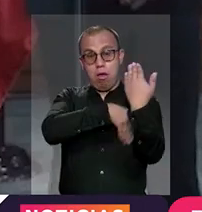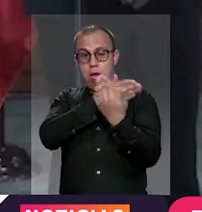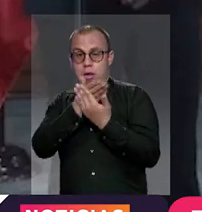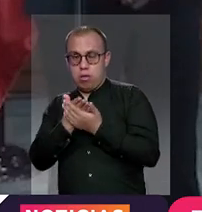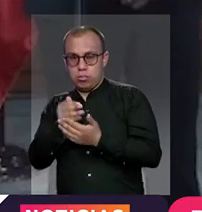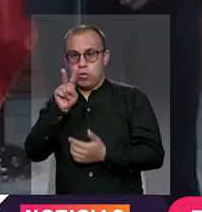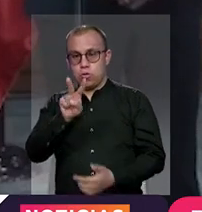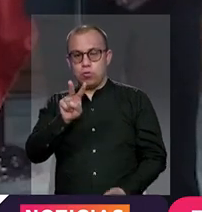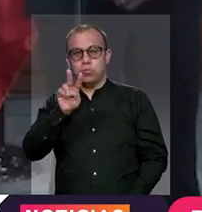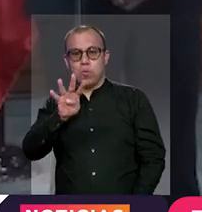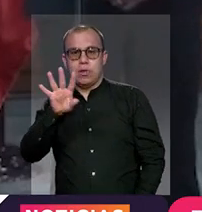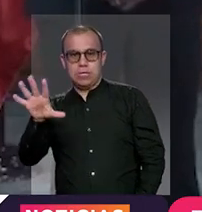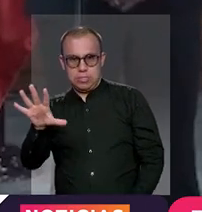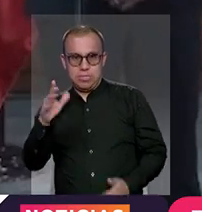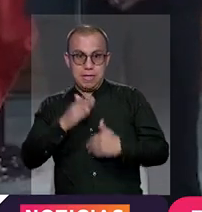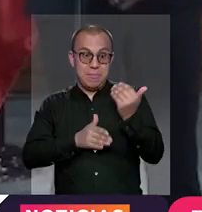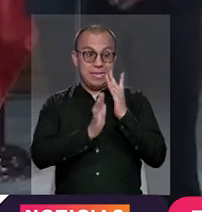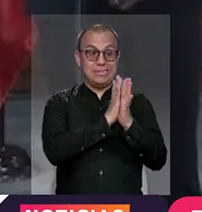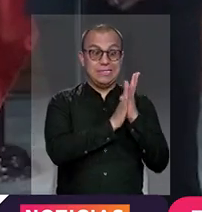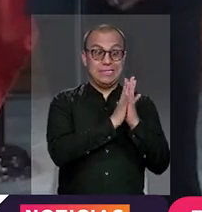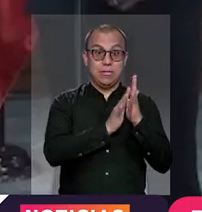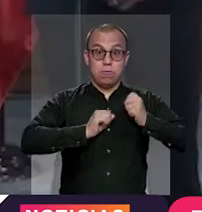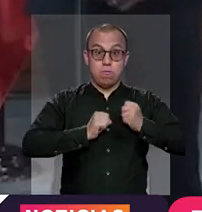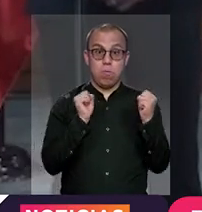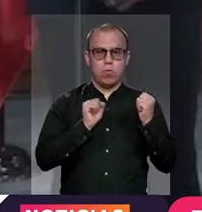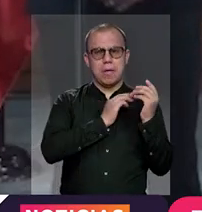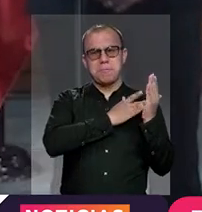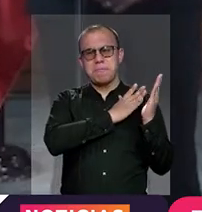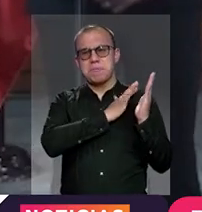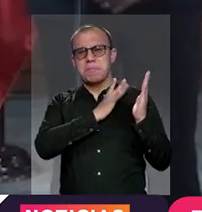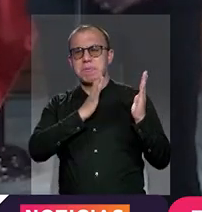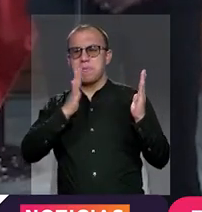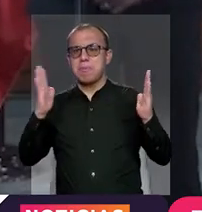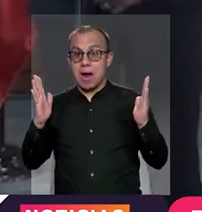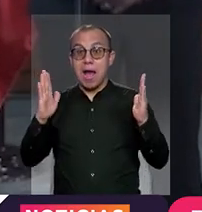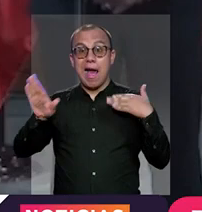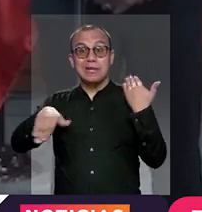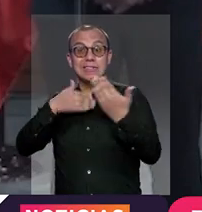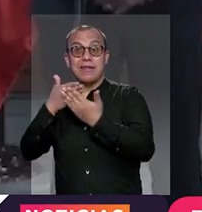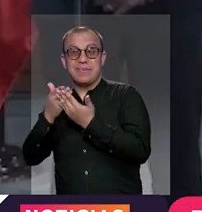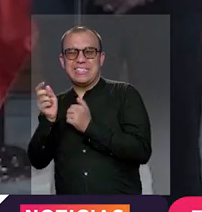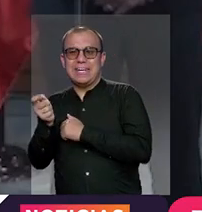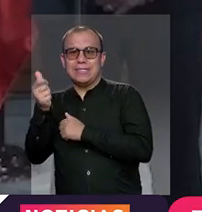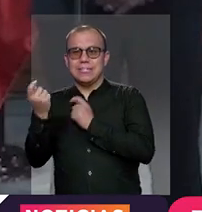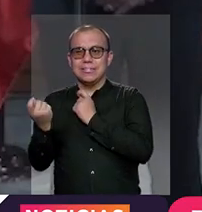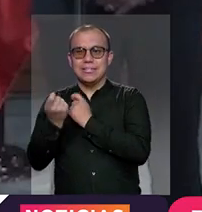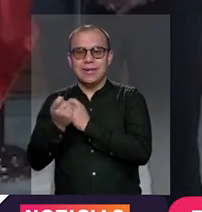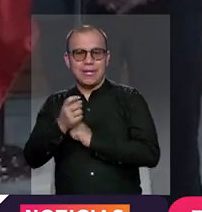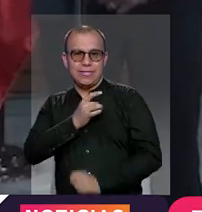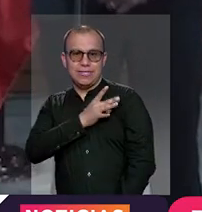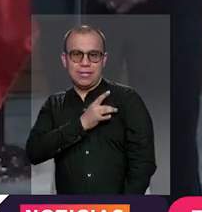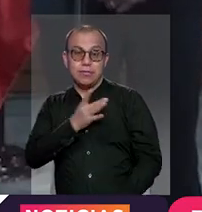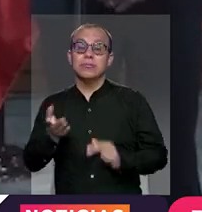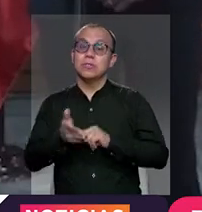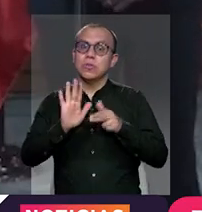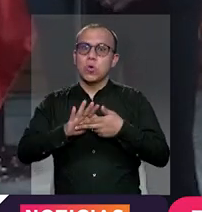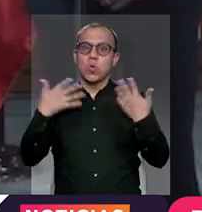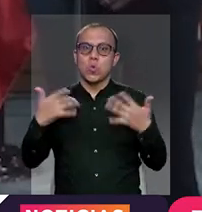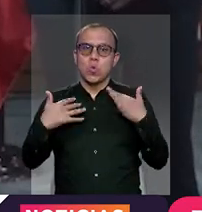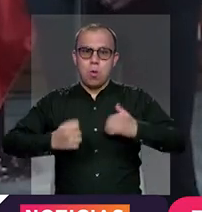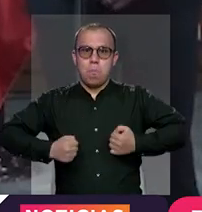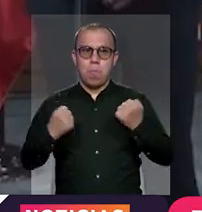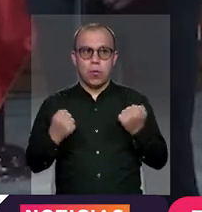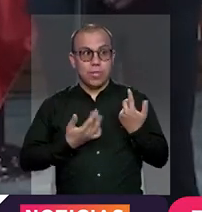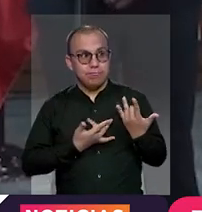calle 245, o sea, desde el centro de Bogotá hasta el límite con Bogotá, con Chía. Algo pues que hemos esperado los bogotanos